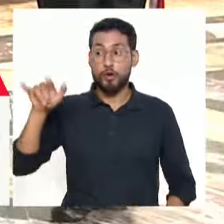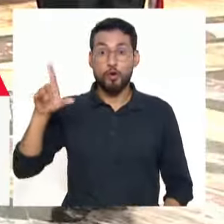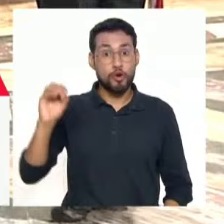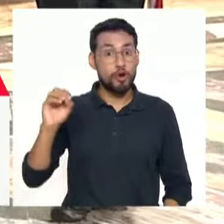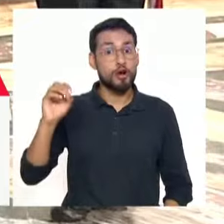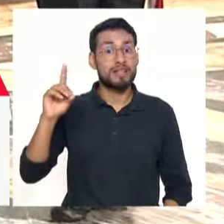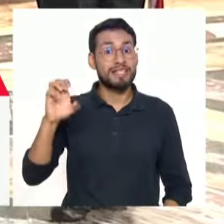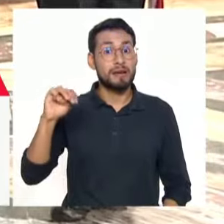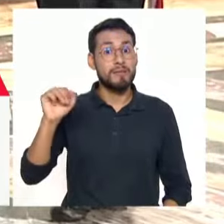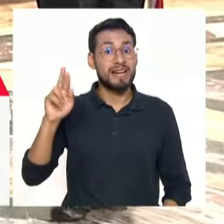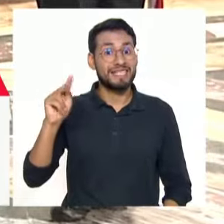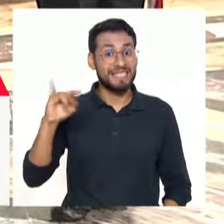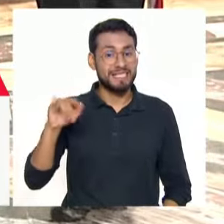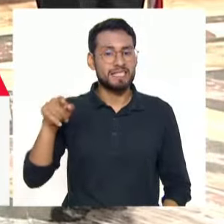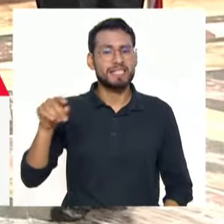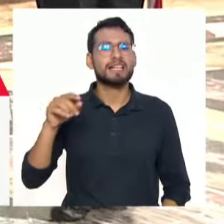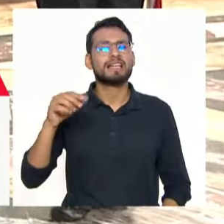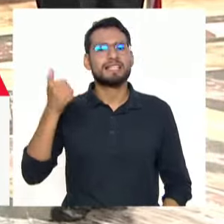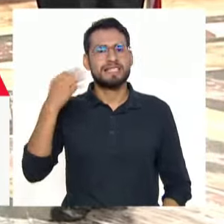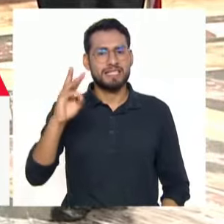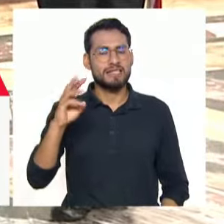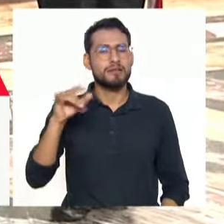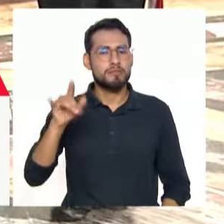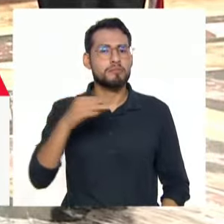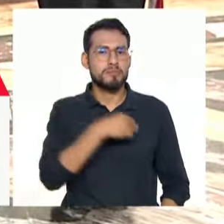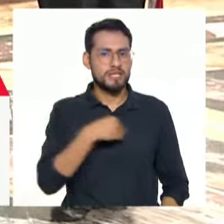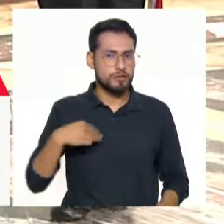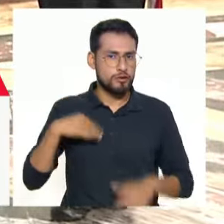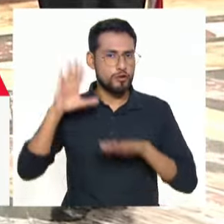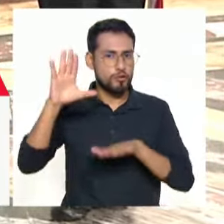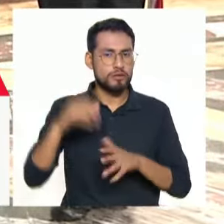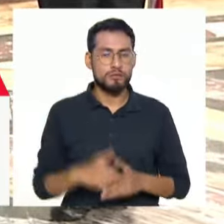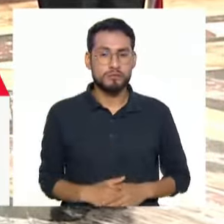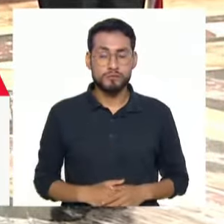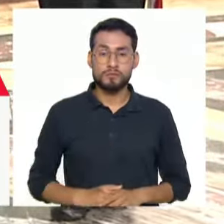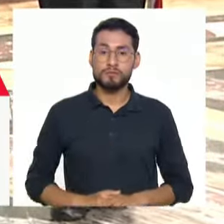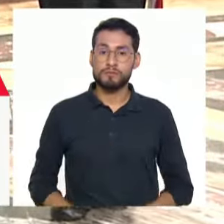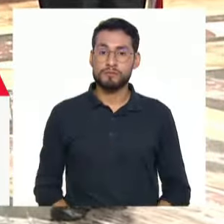Martini van 16 los ministros que hasta el momento han juramentado. Hay que